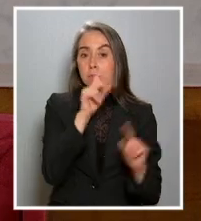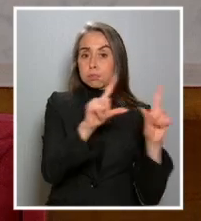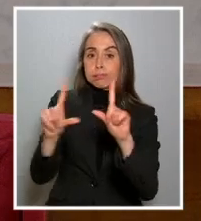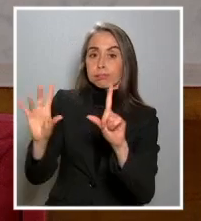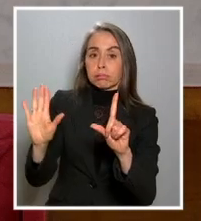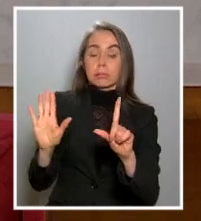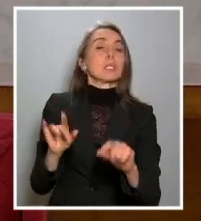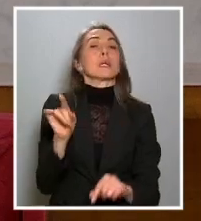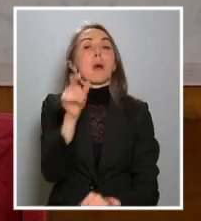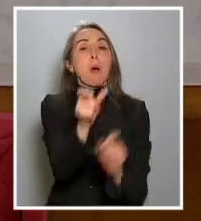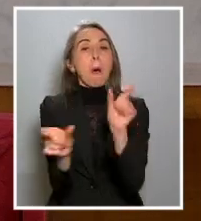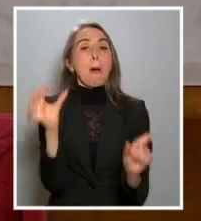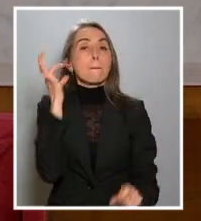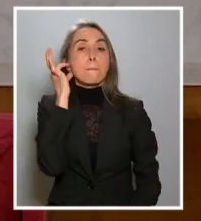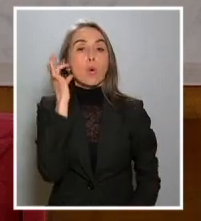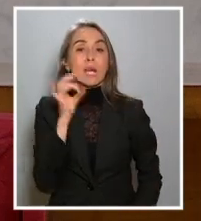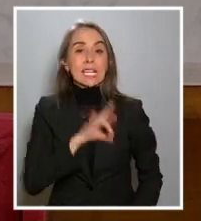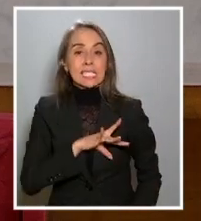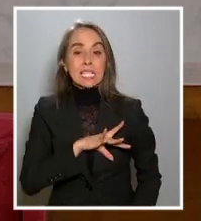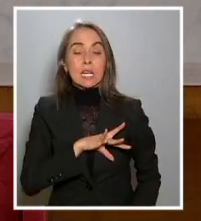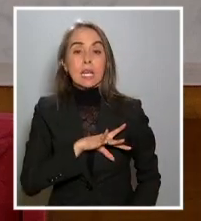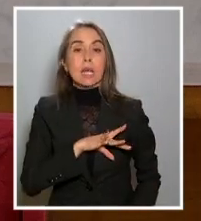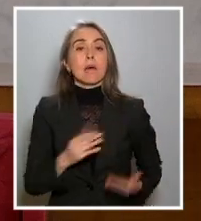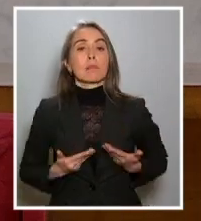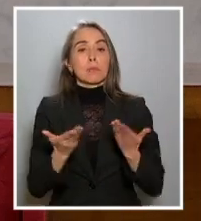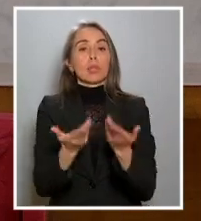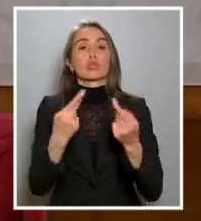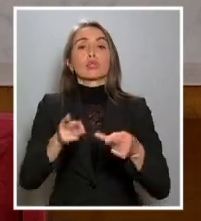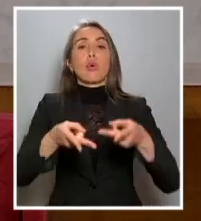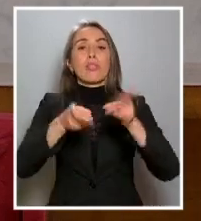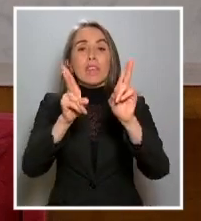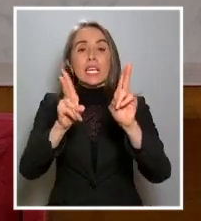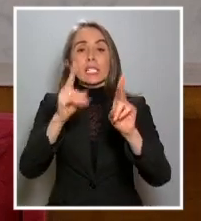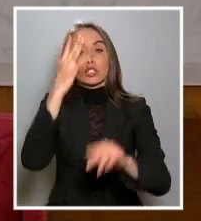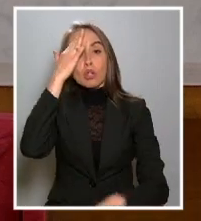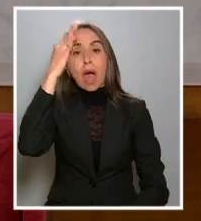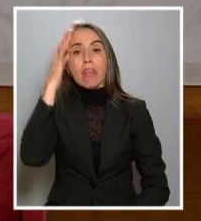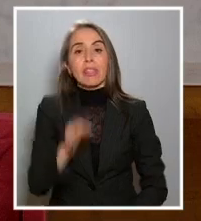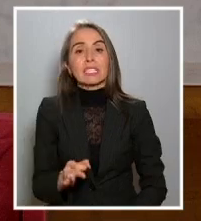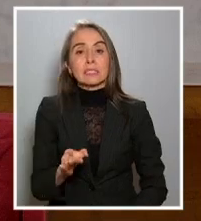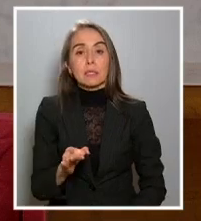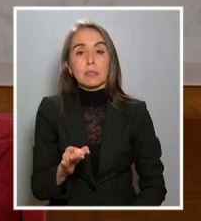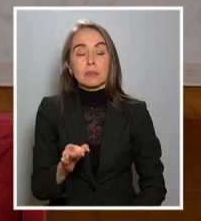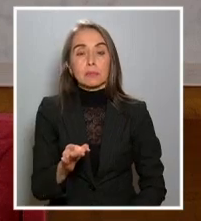Porque las mujeres de Chile merecen su derecho a decidir.